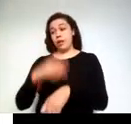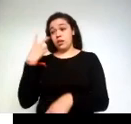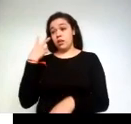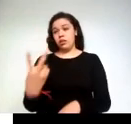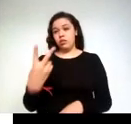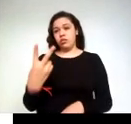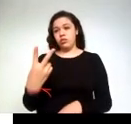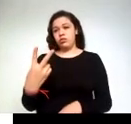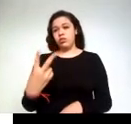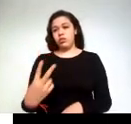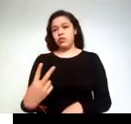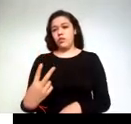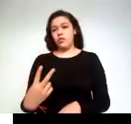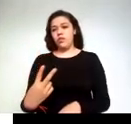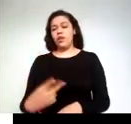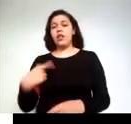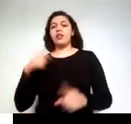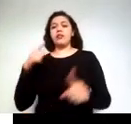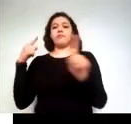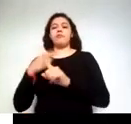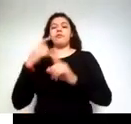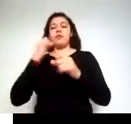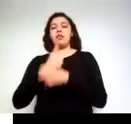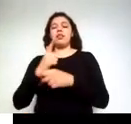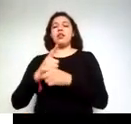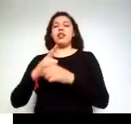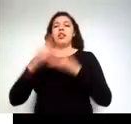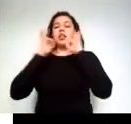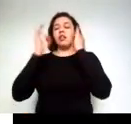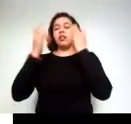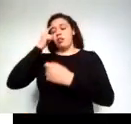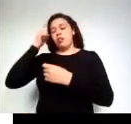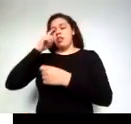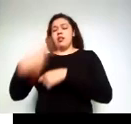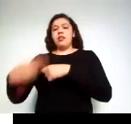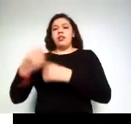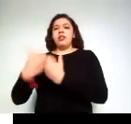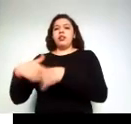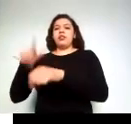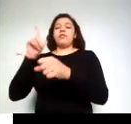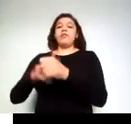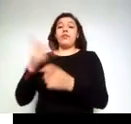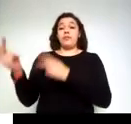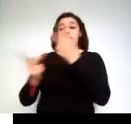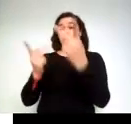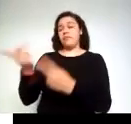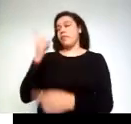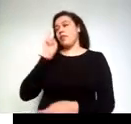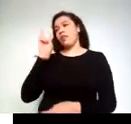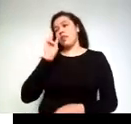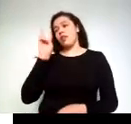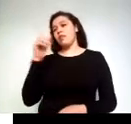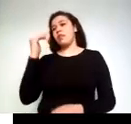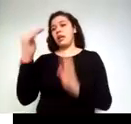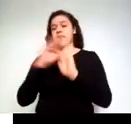se refiere específicamente a la identificación de los factores de riesgo psicosocial con las preguntas que hacen. Si recuerdan, vimos cada uno de esos aspectos